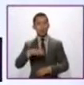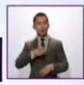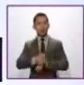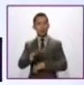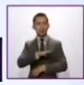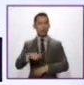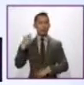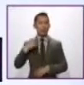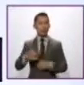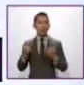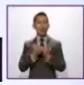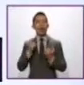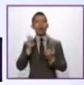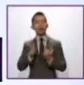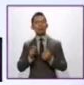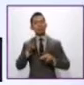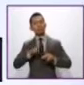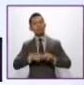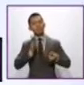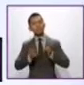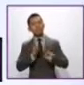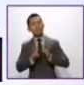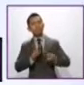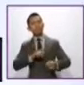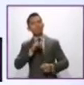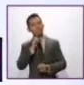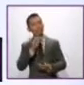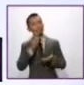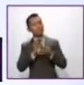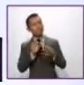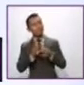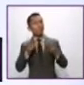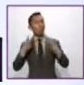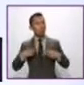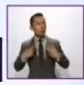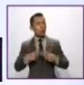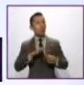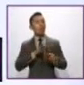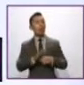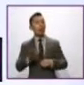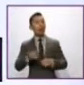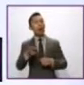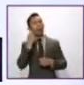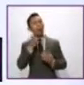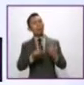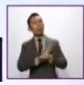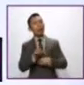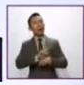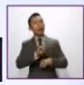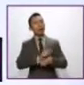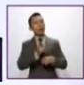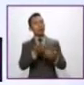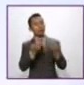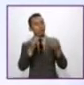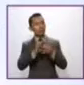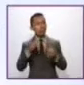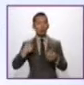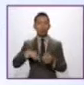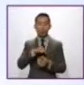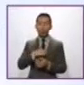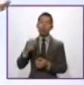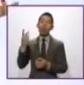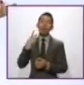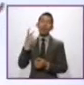dado a la tarea de sentarnos, guardar silencio y escuchar a las personas que caminan su problemática día a día. Nosotros, los